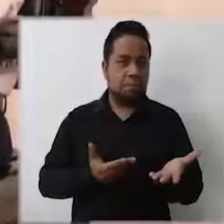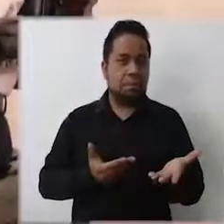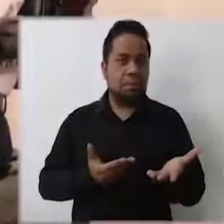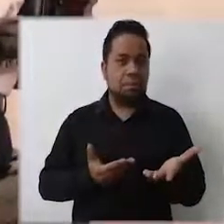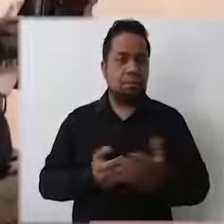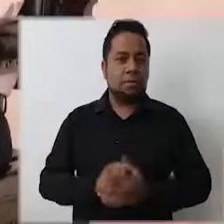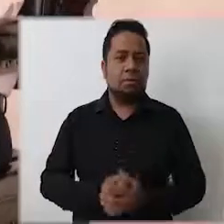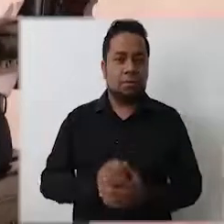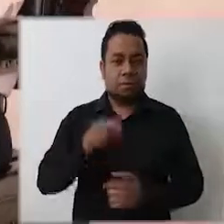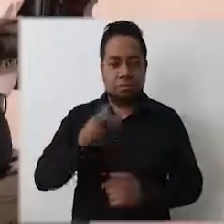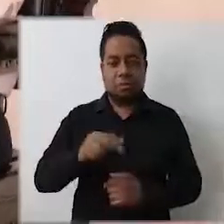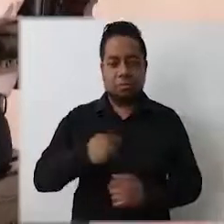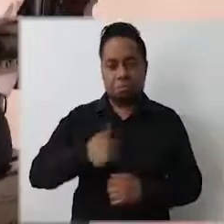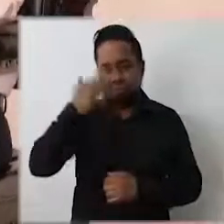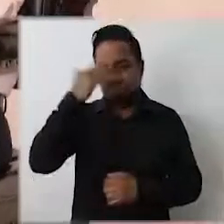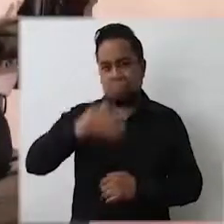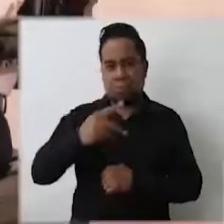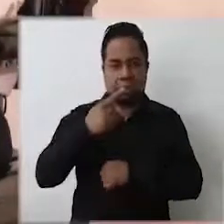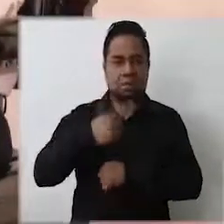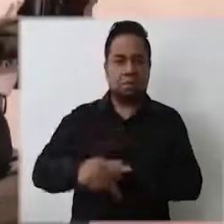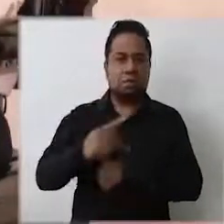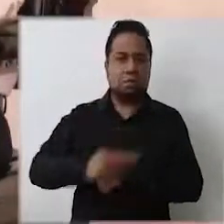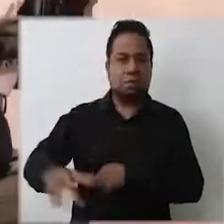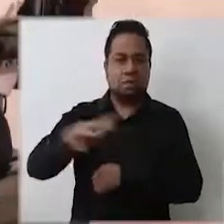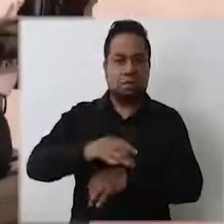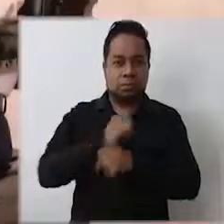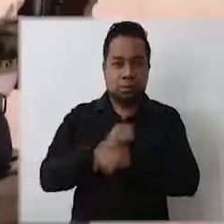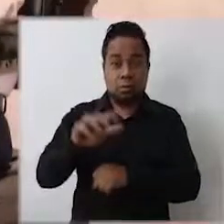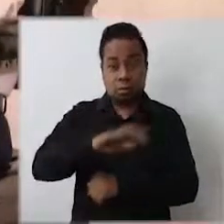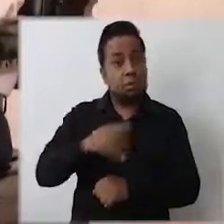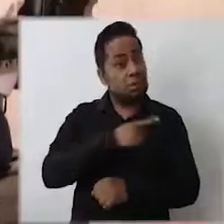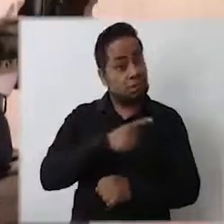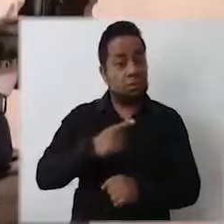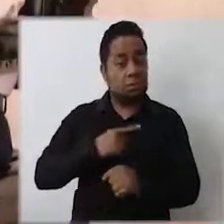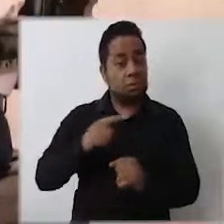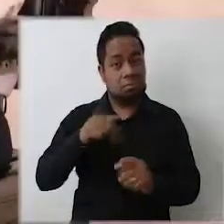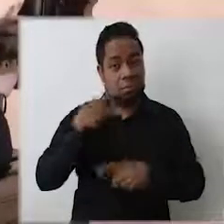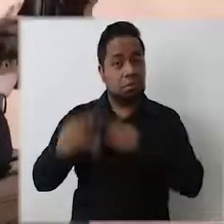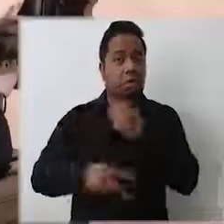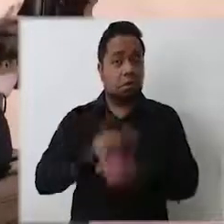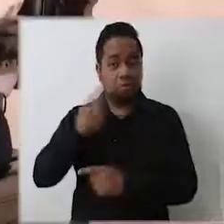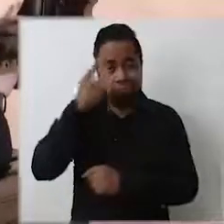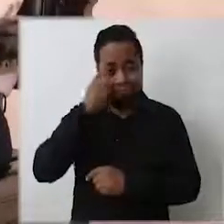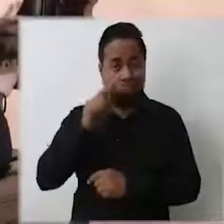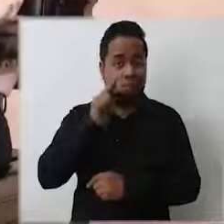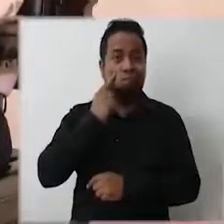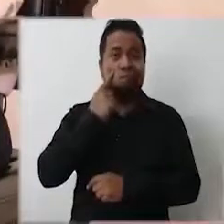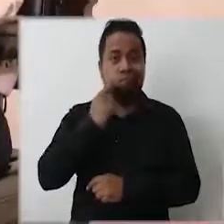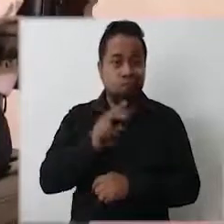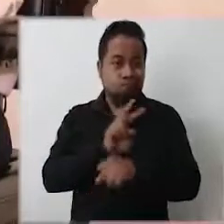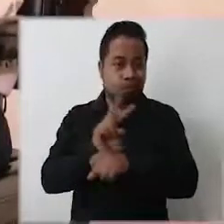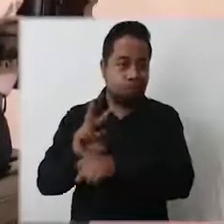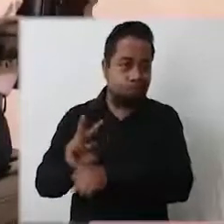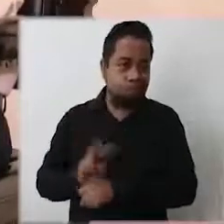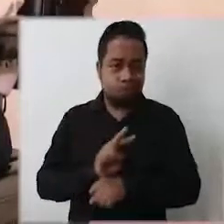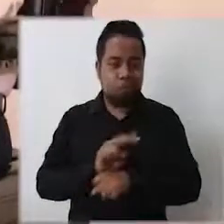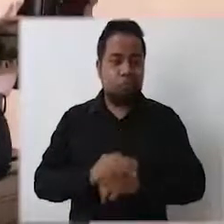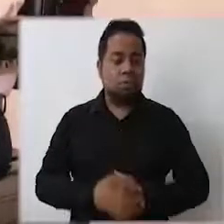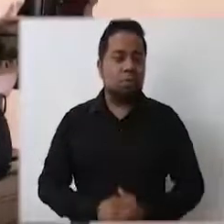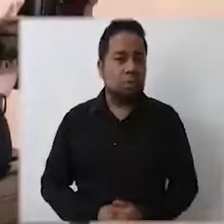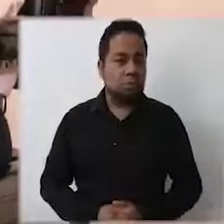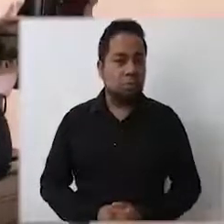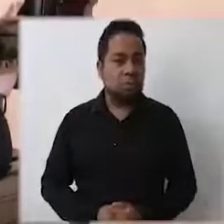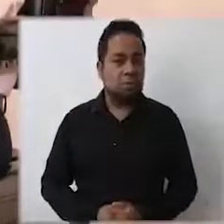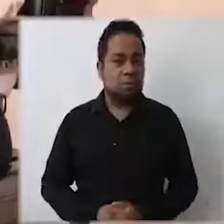comercio ambulante. Sí tenemos que tomar en cuenta el tema ahorita de